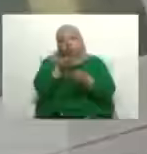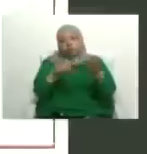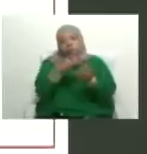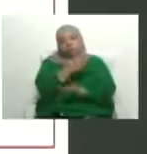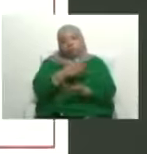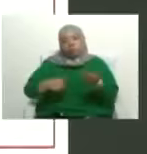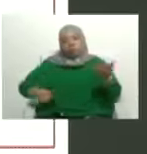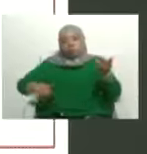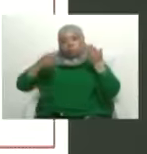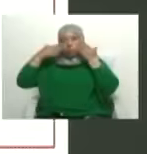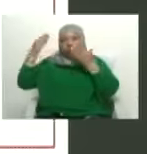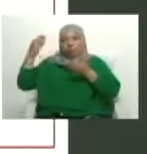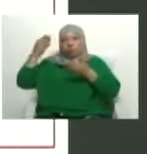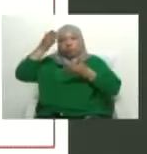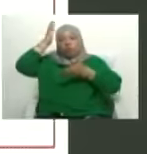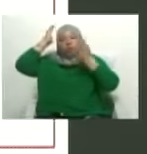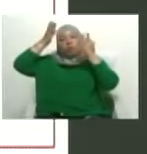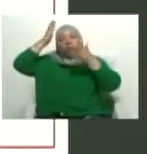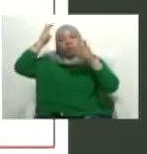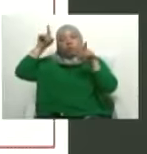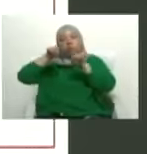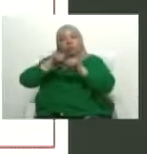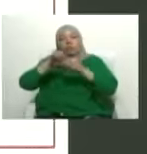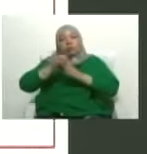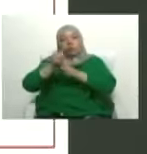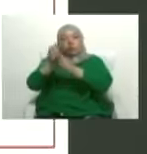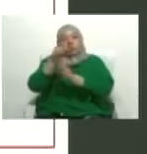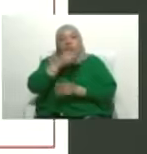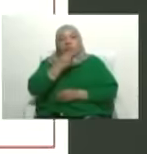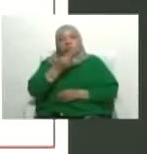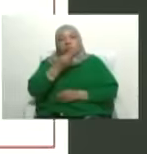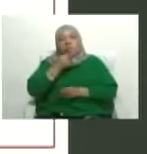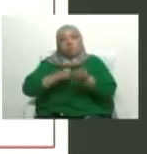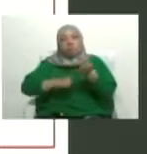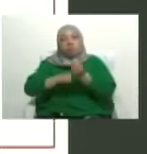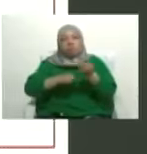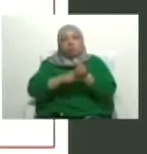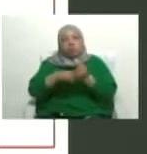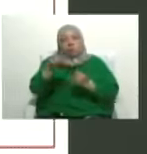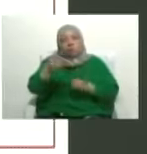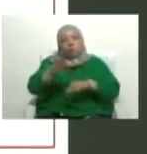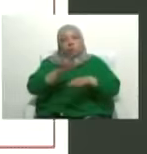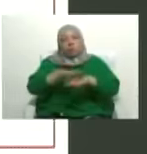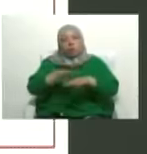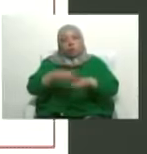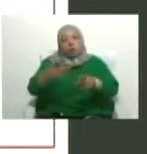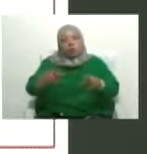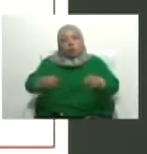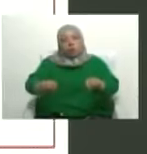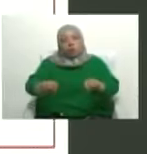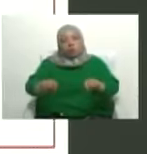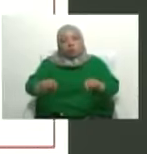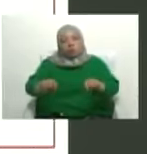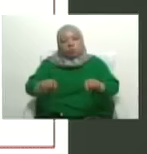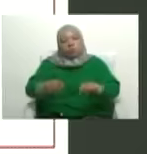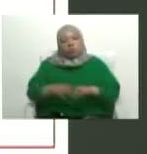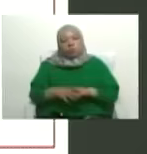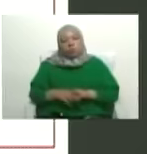Unidos, mira quién está aquí, el representante del sionismo, que tanto daño hizo pidiendo sanciones contra Venezuela,